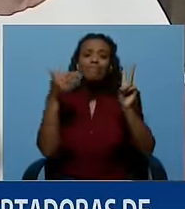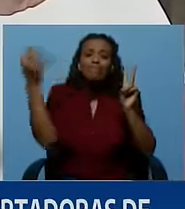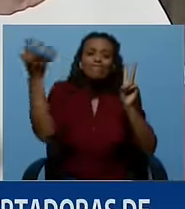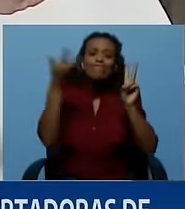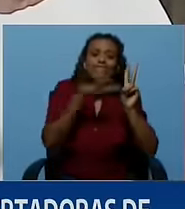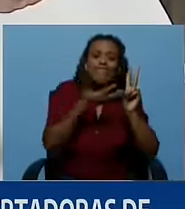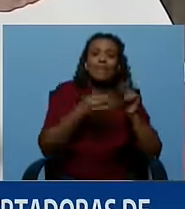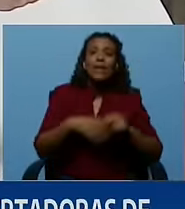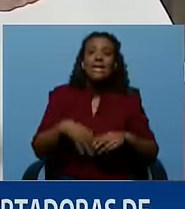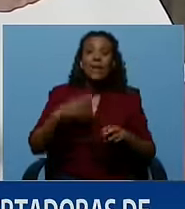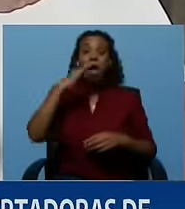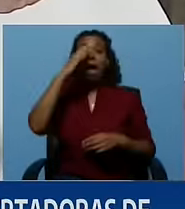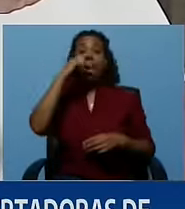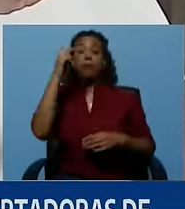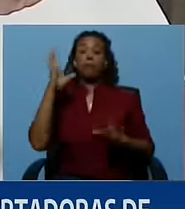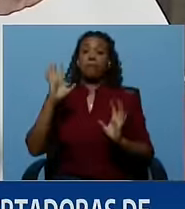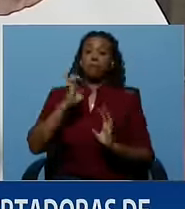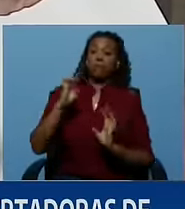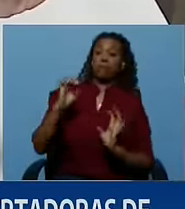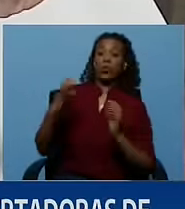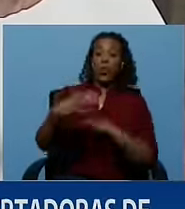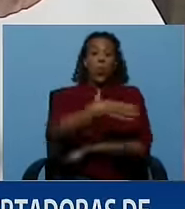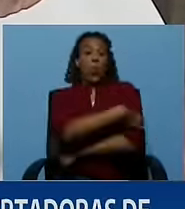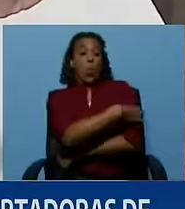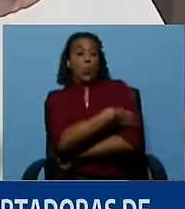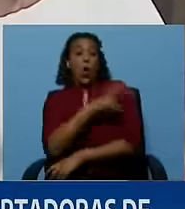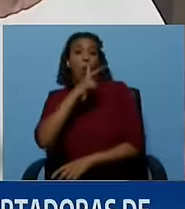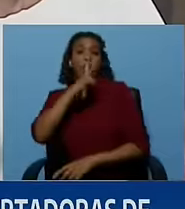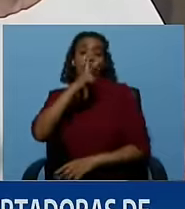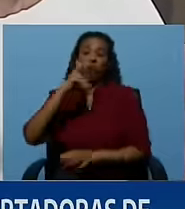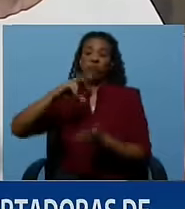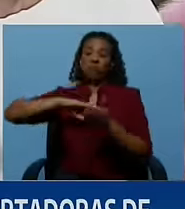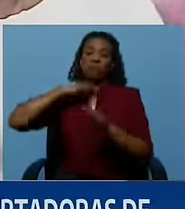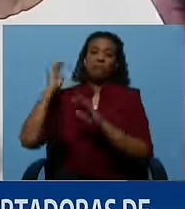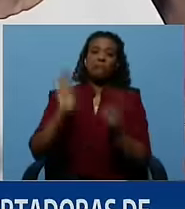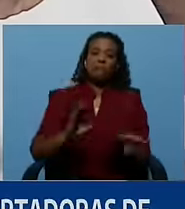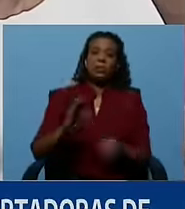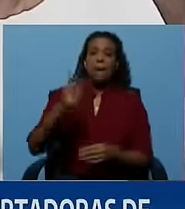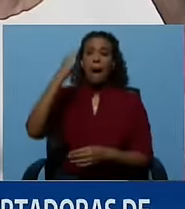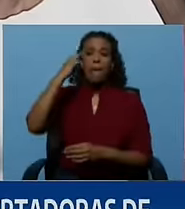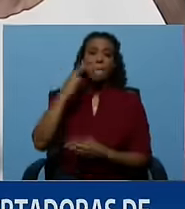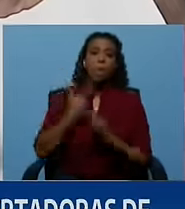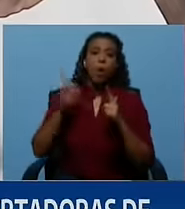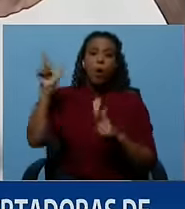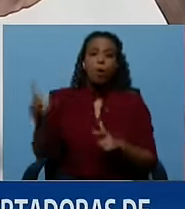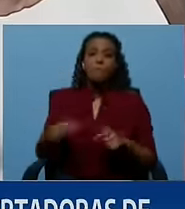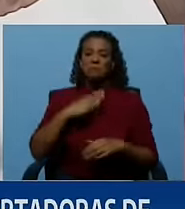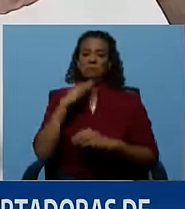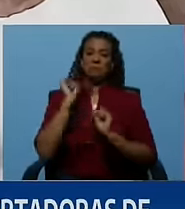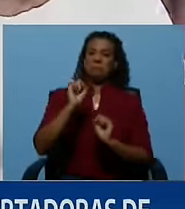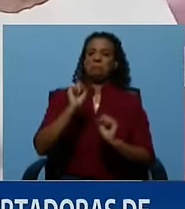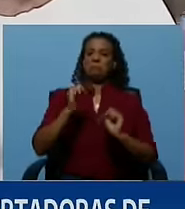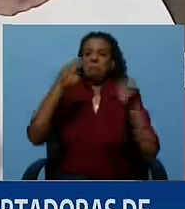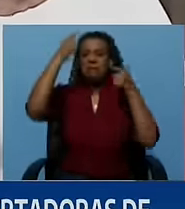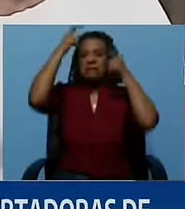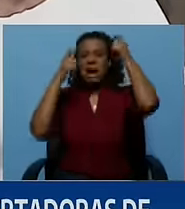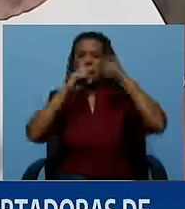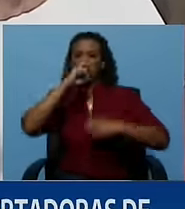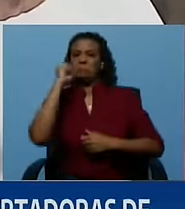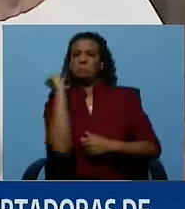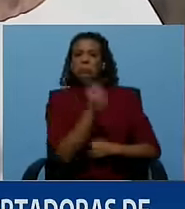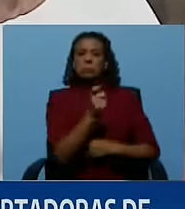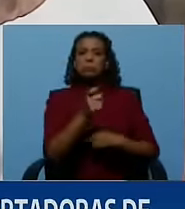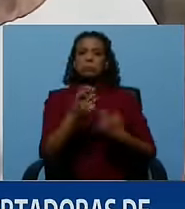Si las élites de Occidente odian a Bolívar, odian a Chávez, y